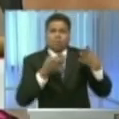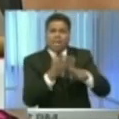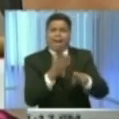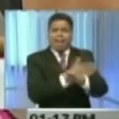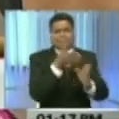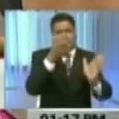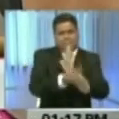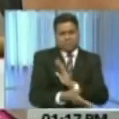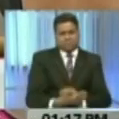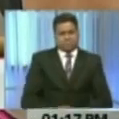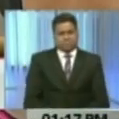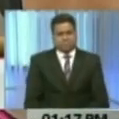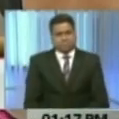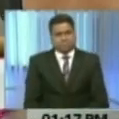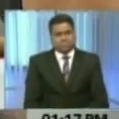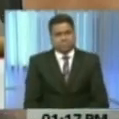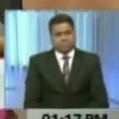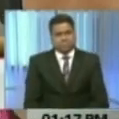los gigantes del sur,